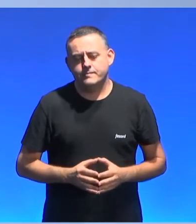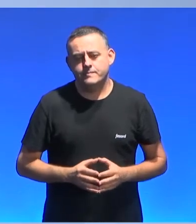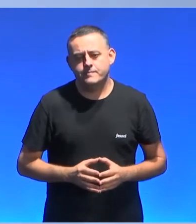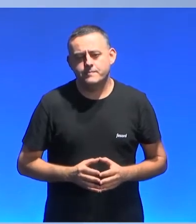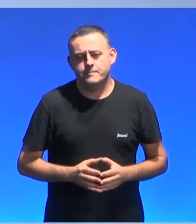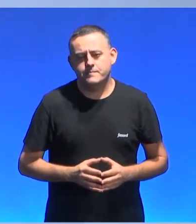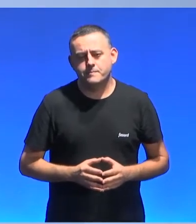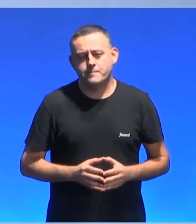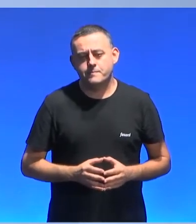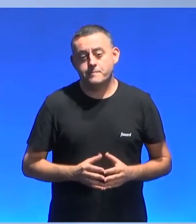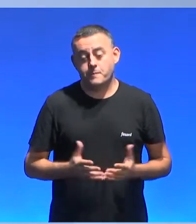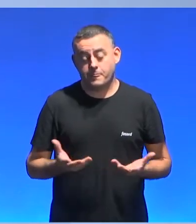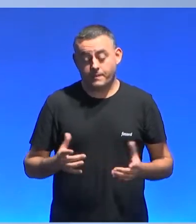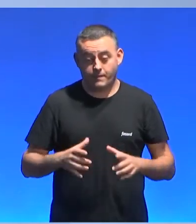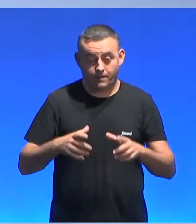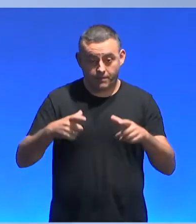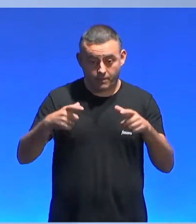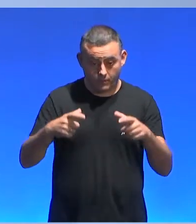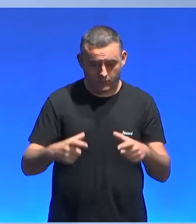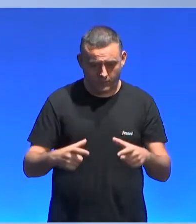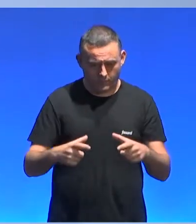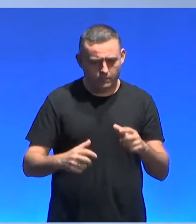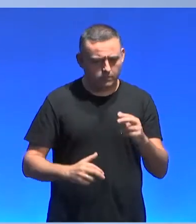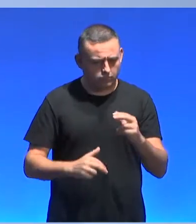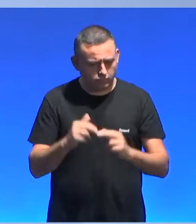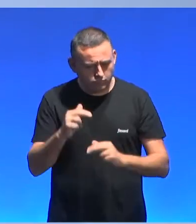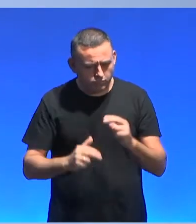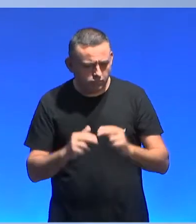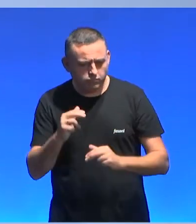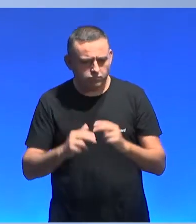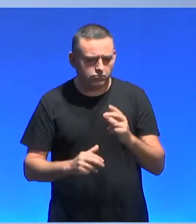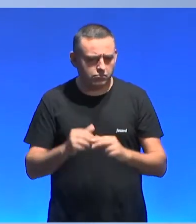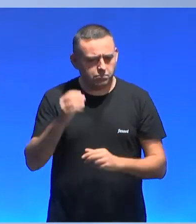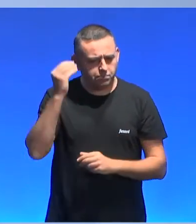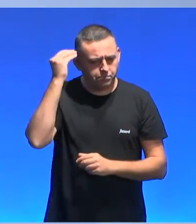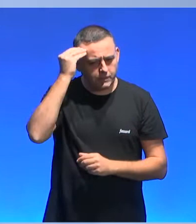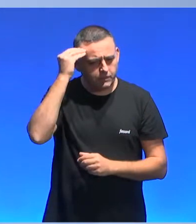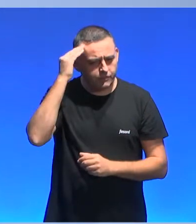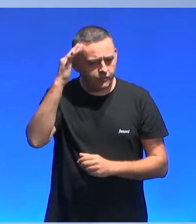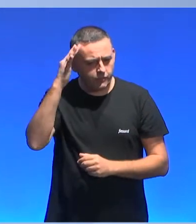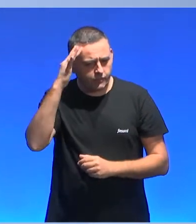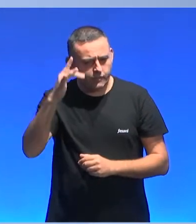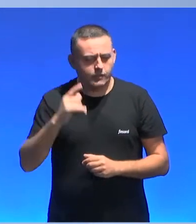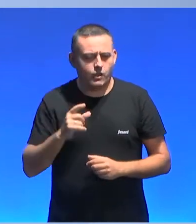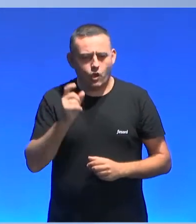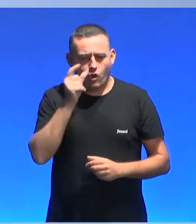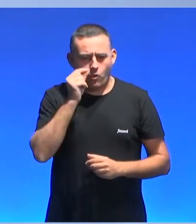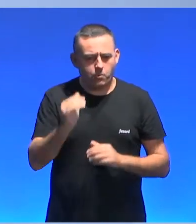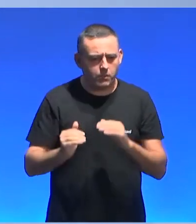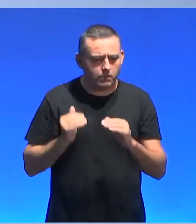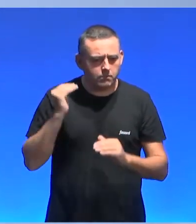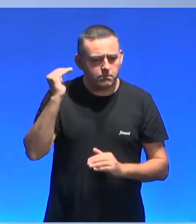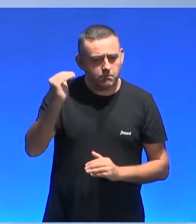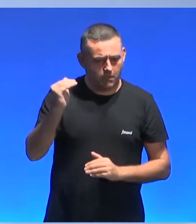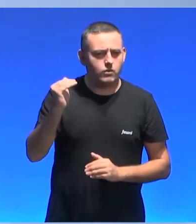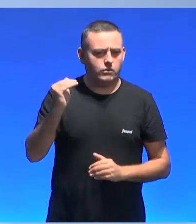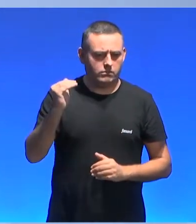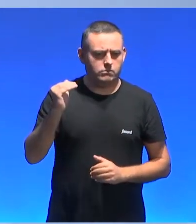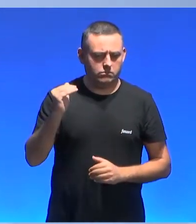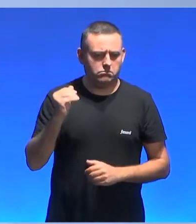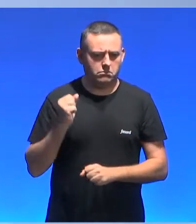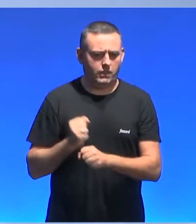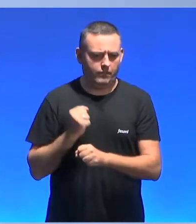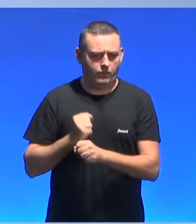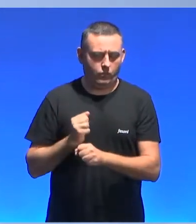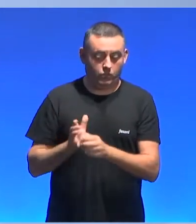pensada, construida, adecuada a los varones, adultos, trabajadores, es incómoda